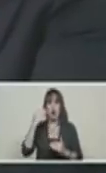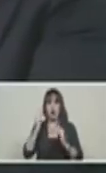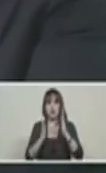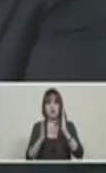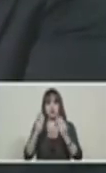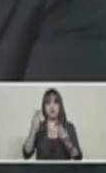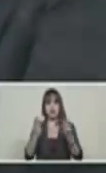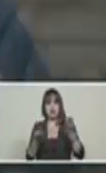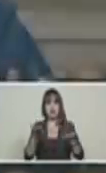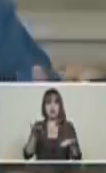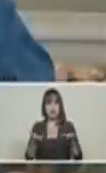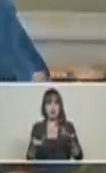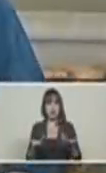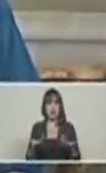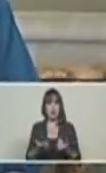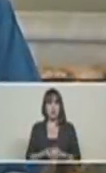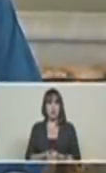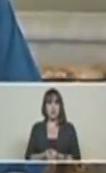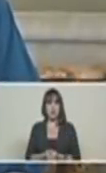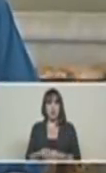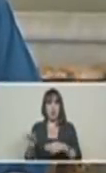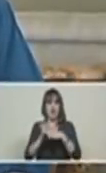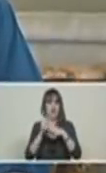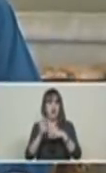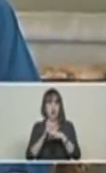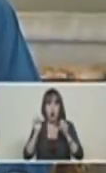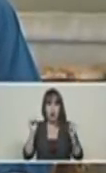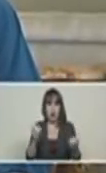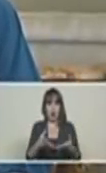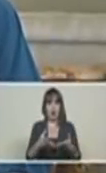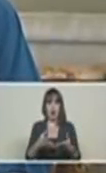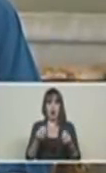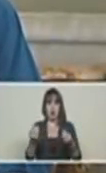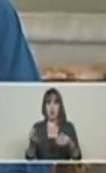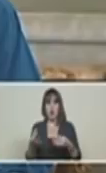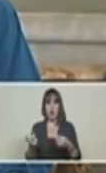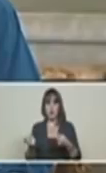El primero es la fórmula mágica de anclar el